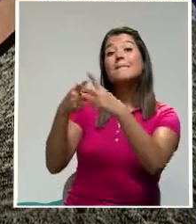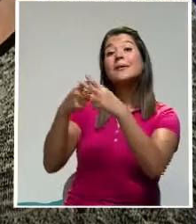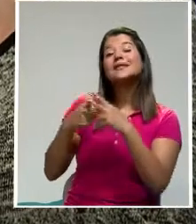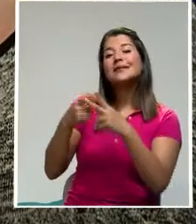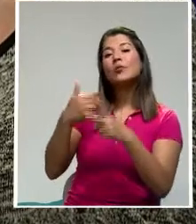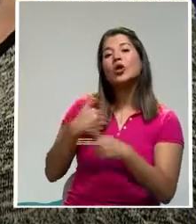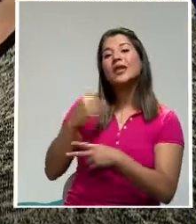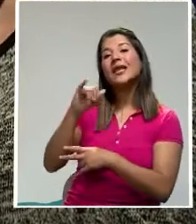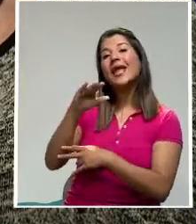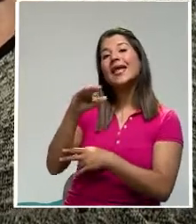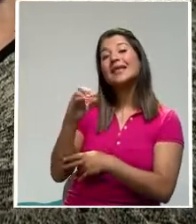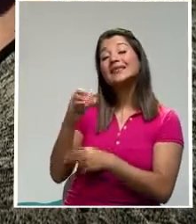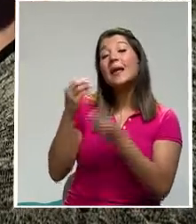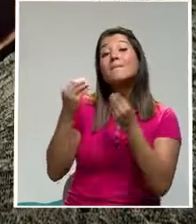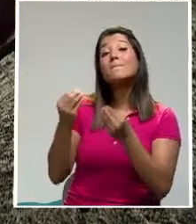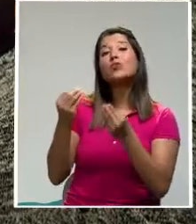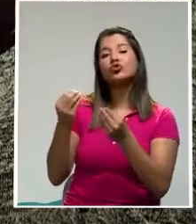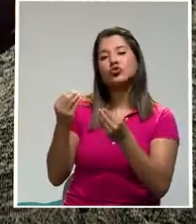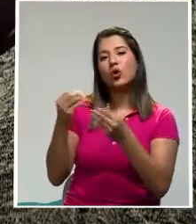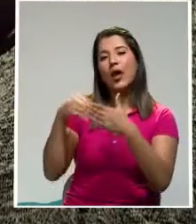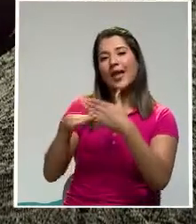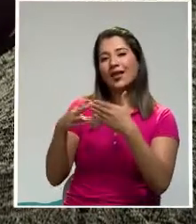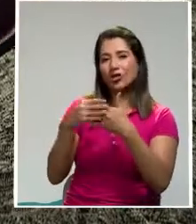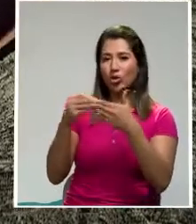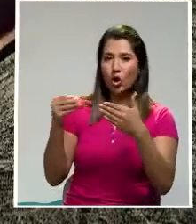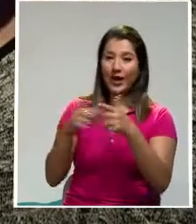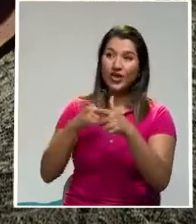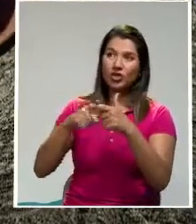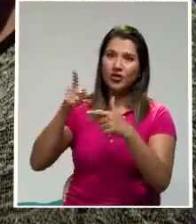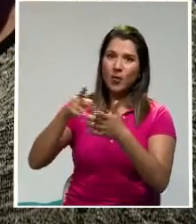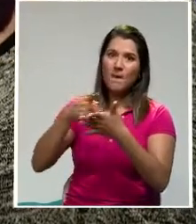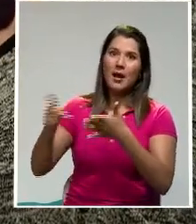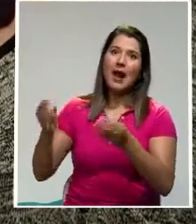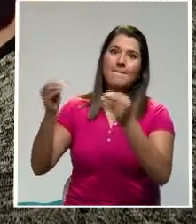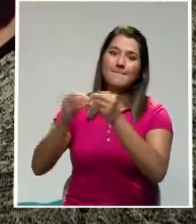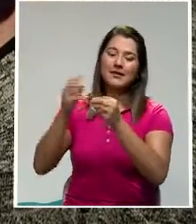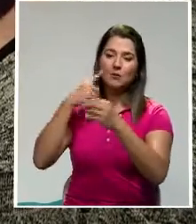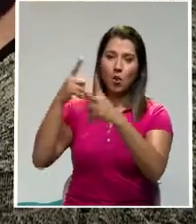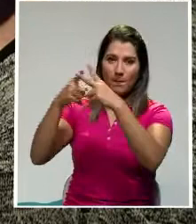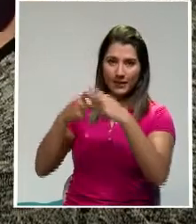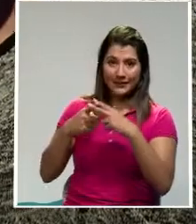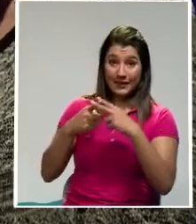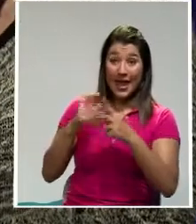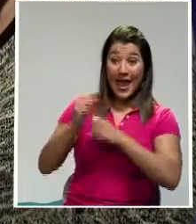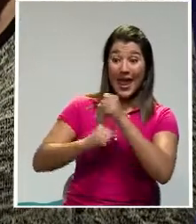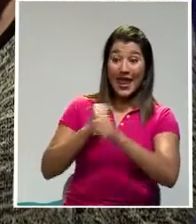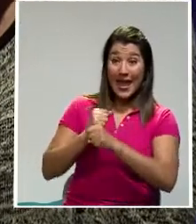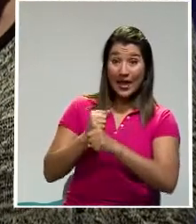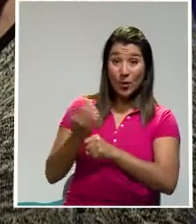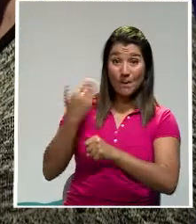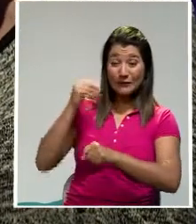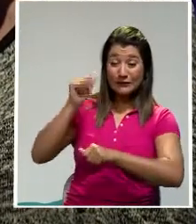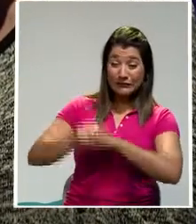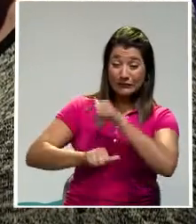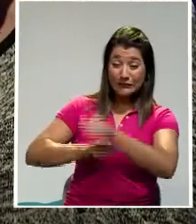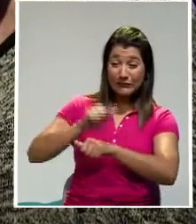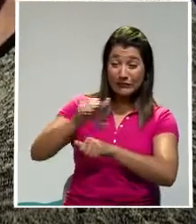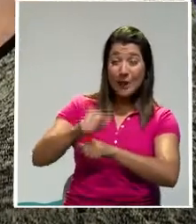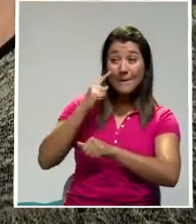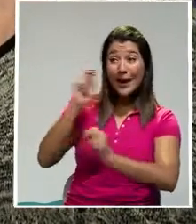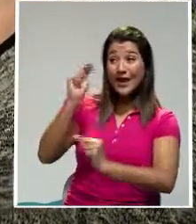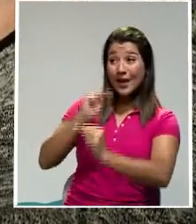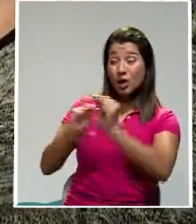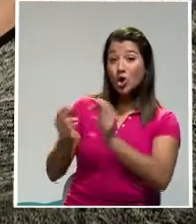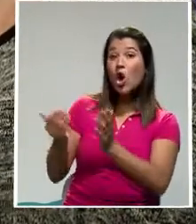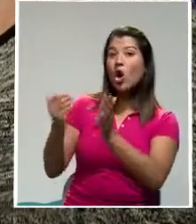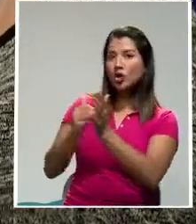en dólares. A pesar de que el año pasado hicimos un gran esfuerzo en renegociar la deuda de Reventazón. Habían renegociado